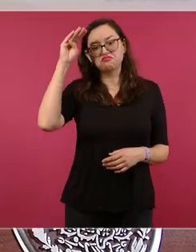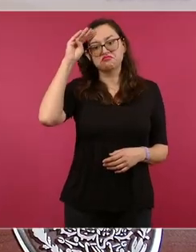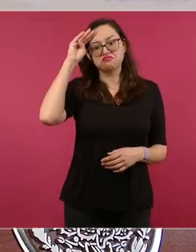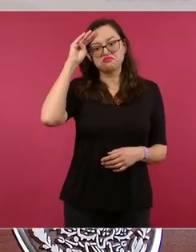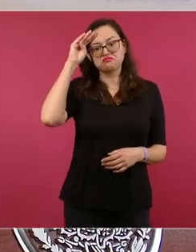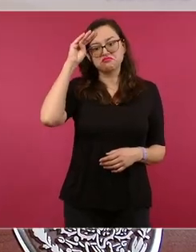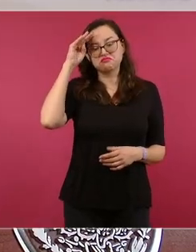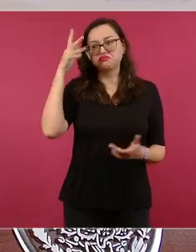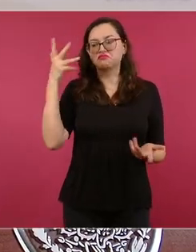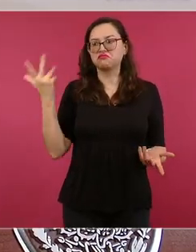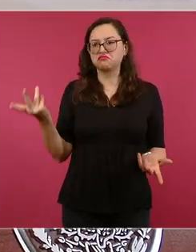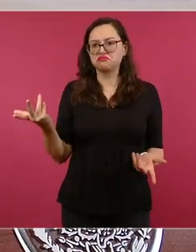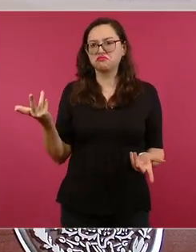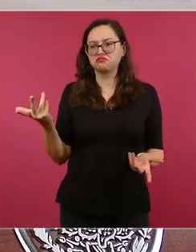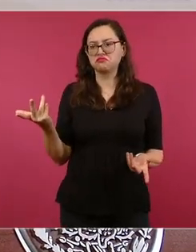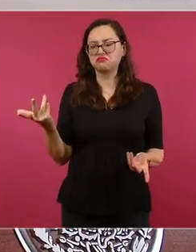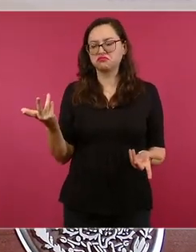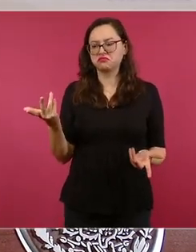es de dominio público,